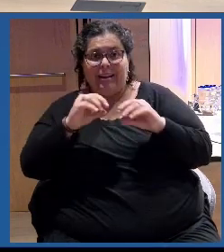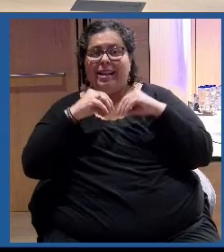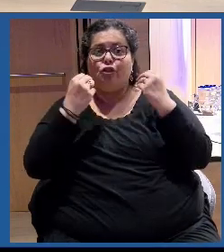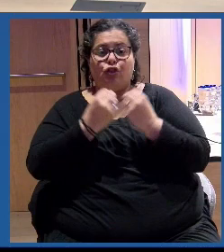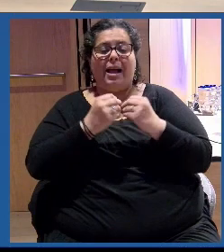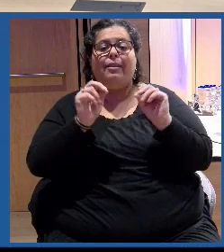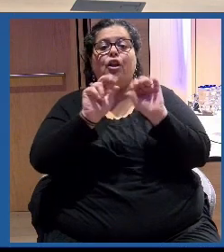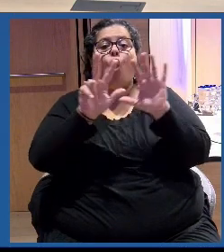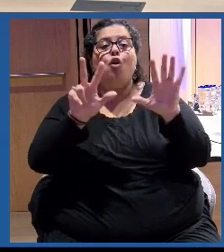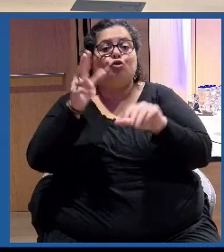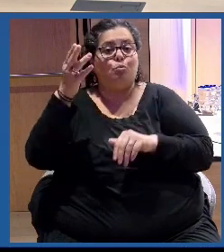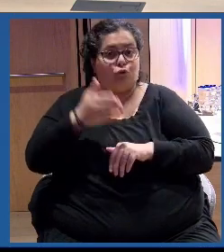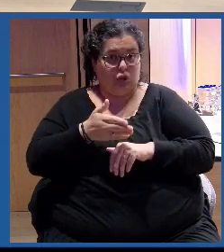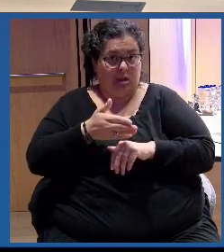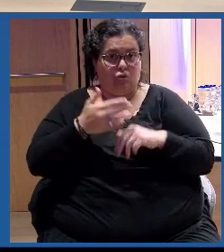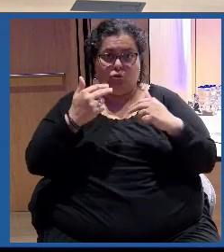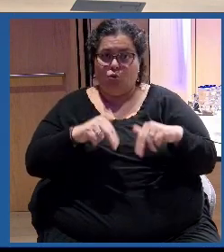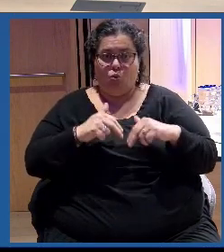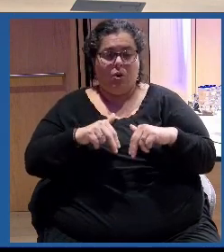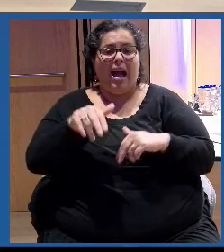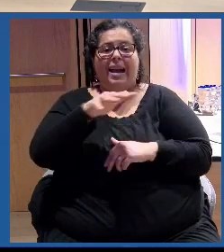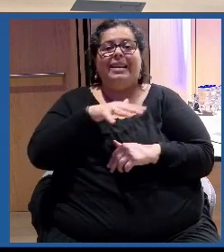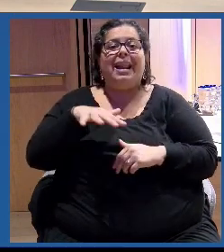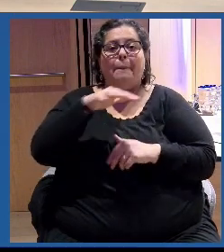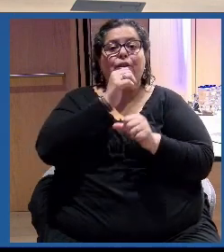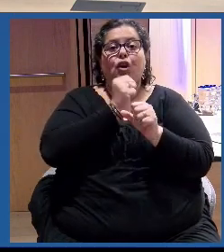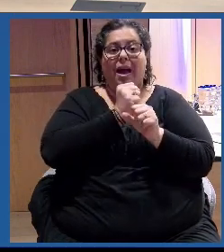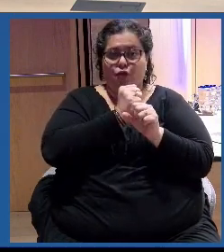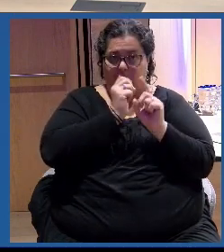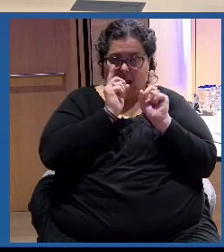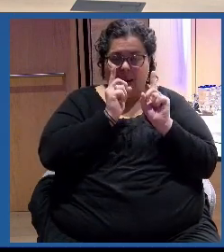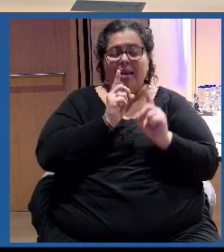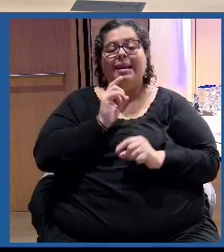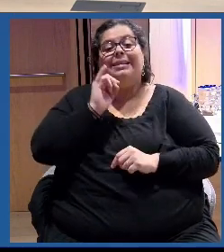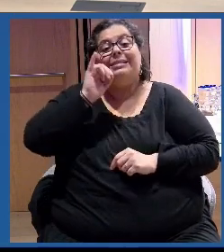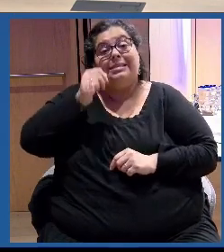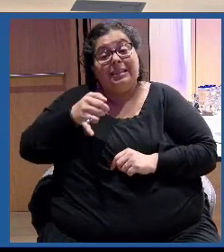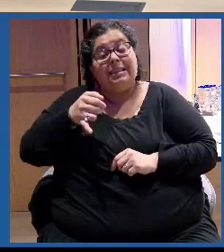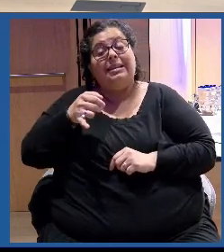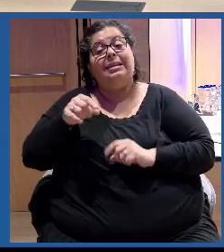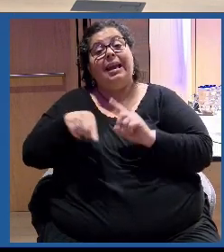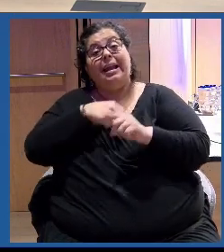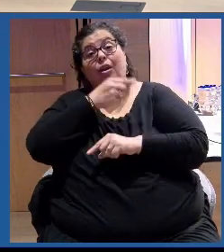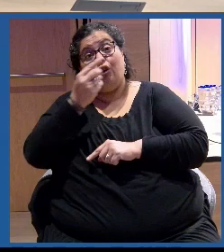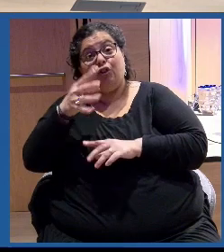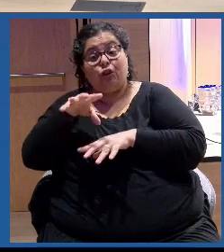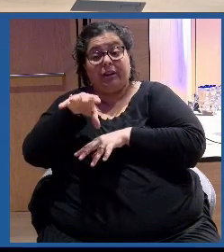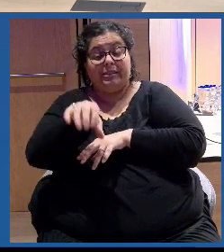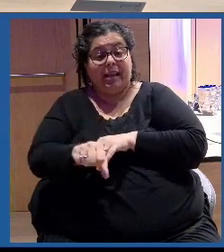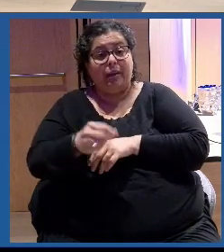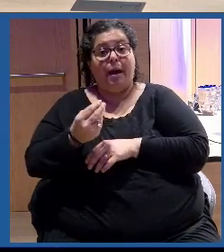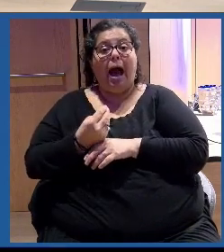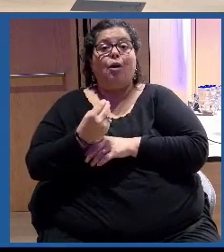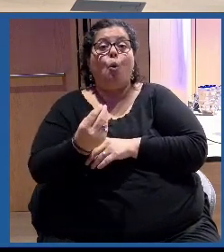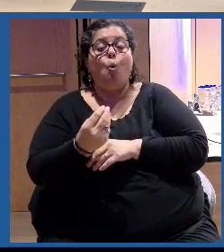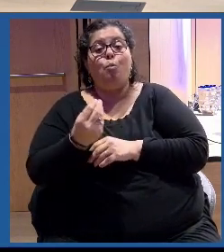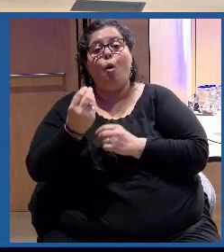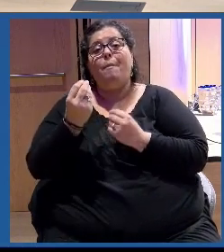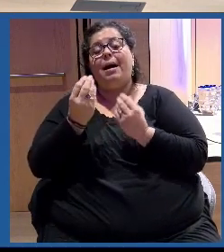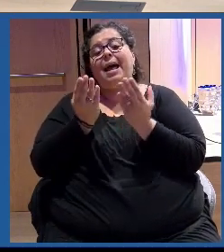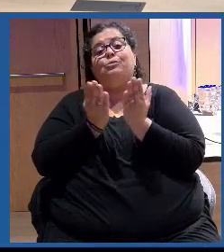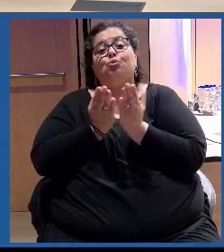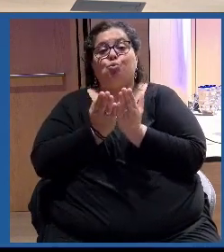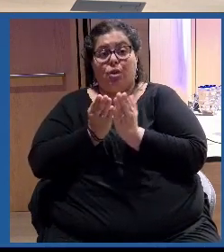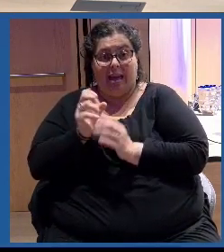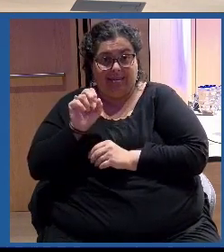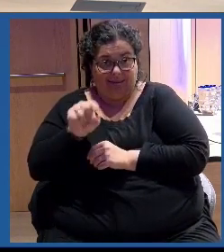han establecido en el ámbito laboral, sí en los casos de la reserva para los programas de